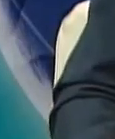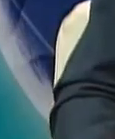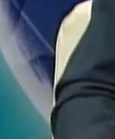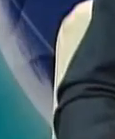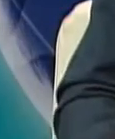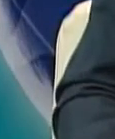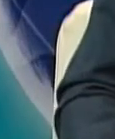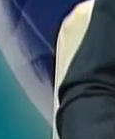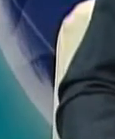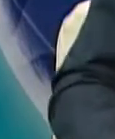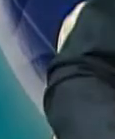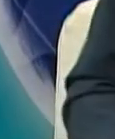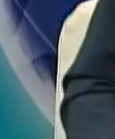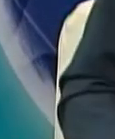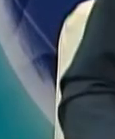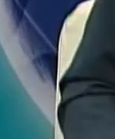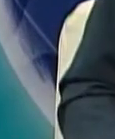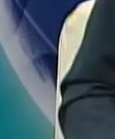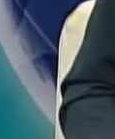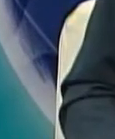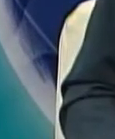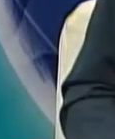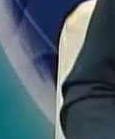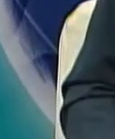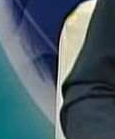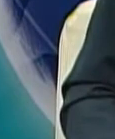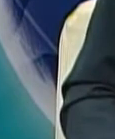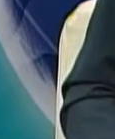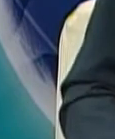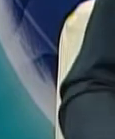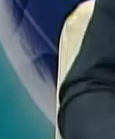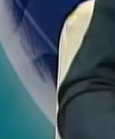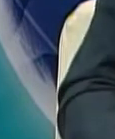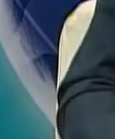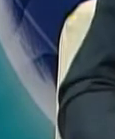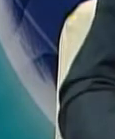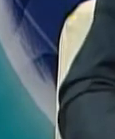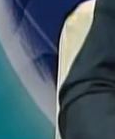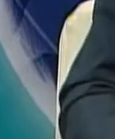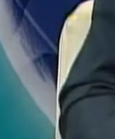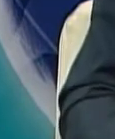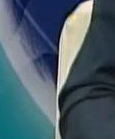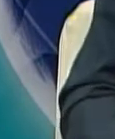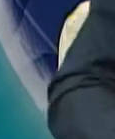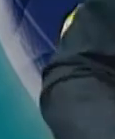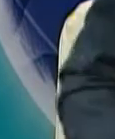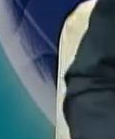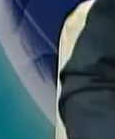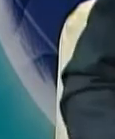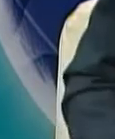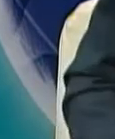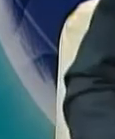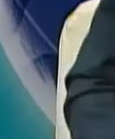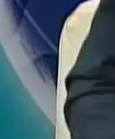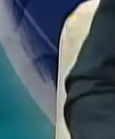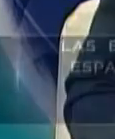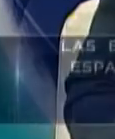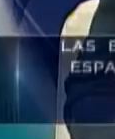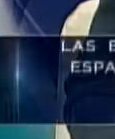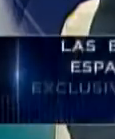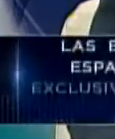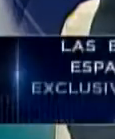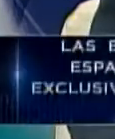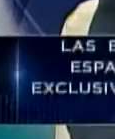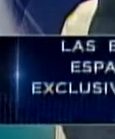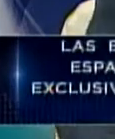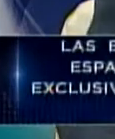Amigos televidentes, nuestro siguiente invitado es el ingeniero César Monge, presidente nacional del Movimiento Creo, que se encuentra en los estudios de Telegrama en la ciudad de Guayaquil. A quien le saludamos muy cordialmente,